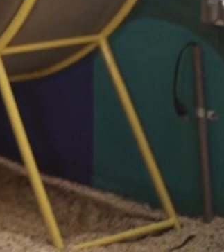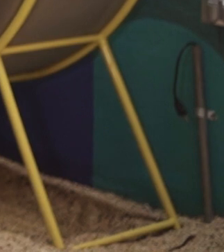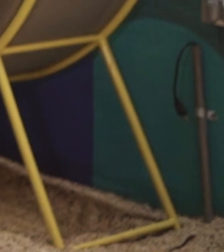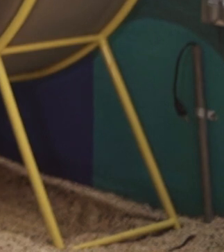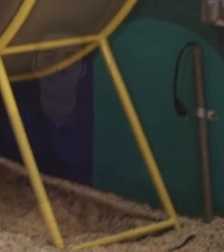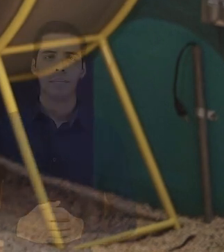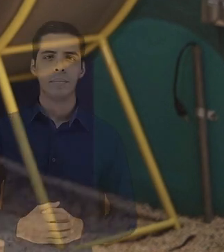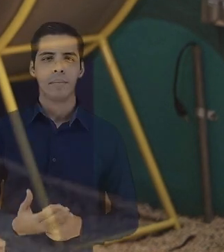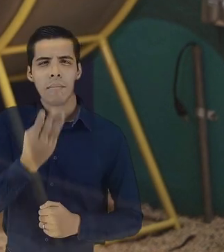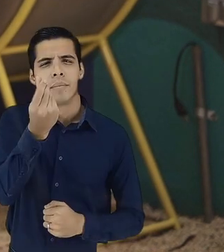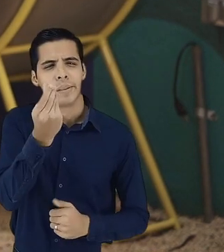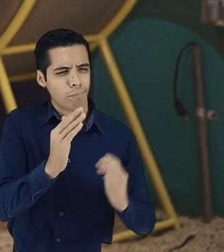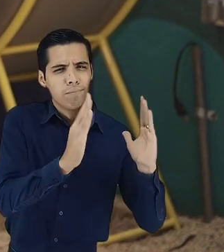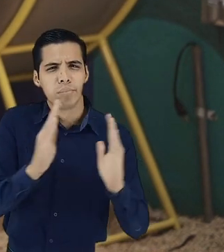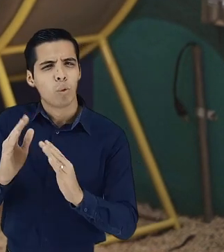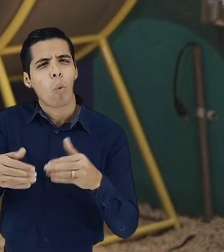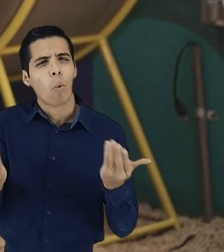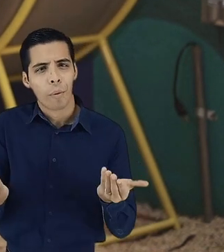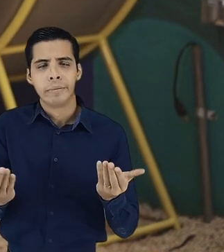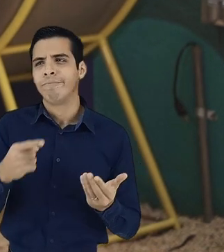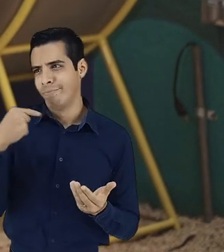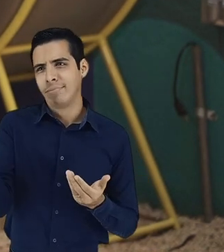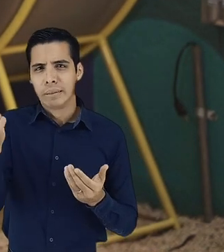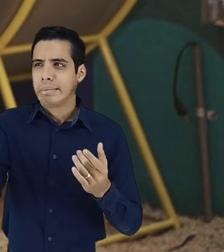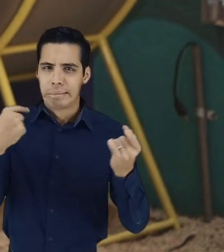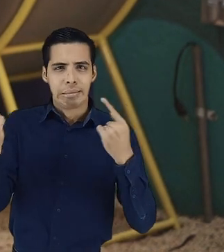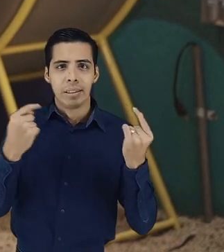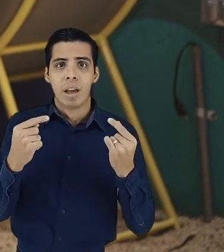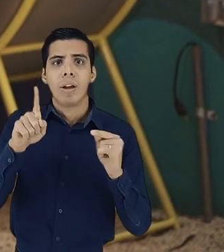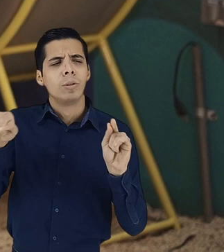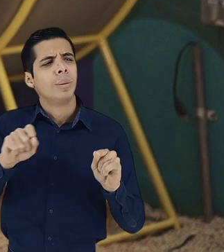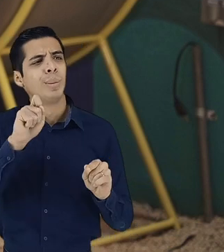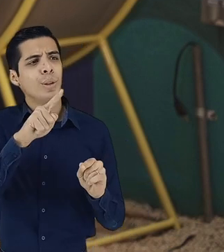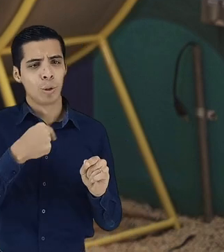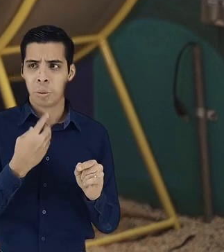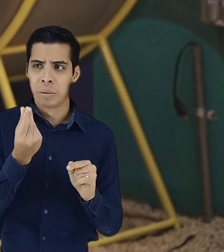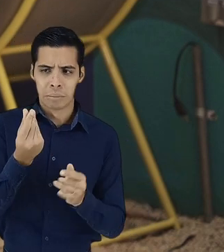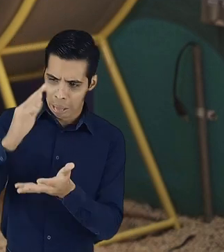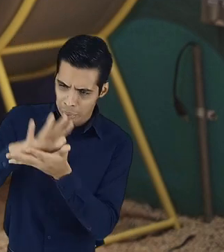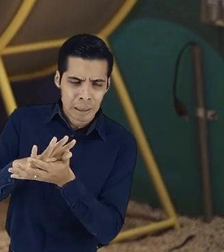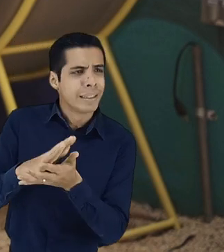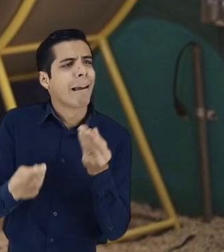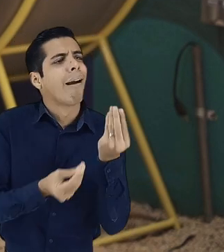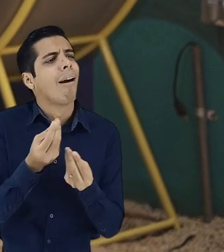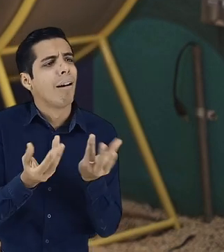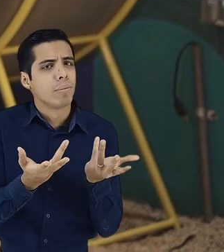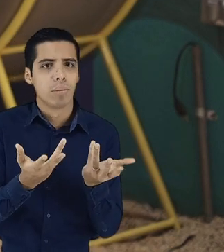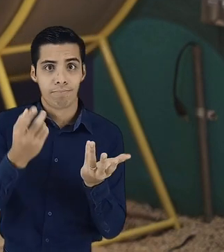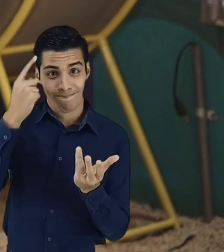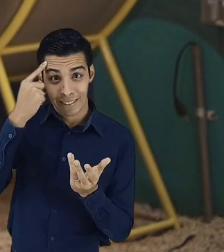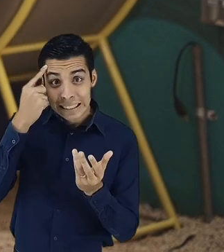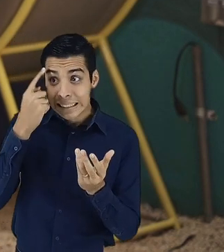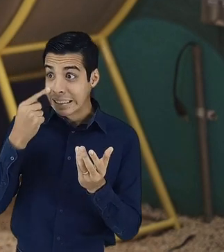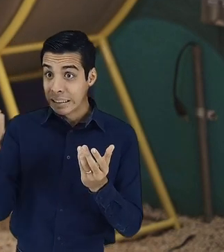¿Cómo distribuir el dinero? Es una pregunta muy frecuente que nos hacemos en finanzas personales y él le dio algunos comentarios como, dime qué debo hacer para que el dinero